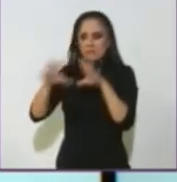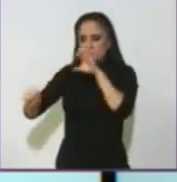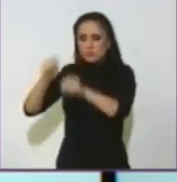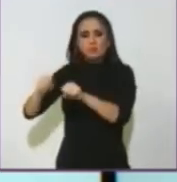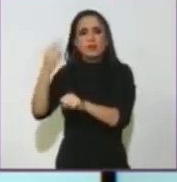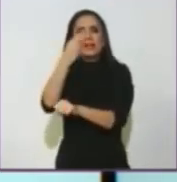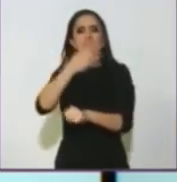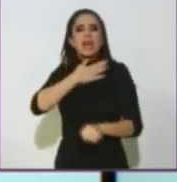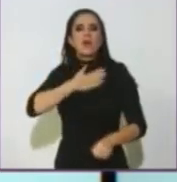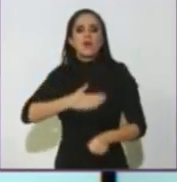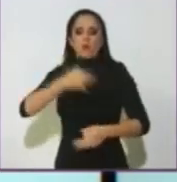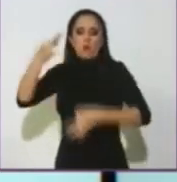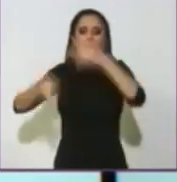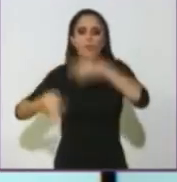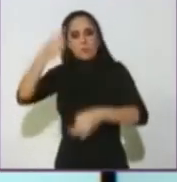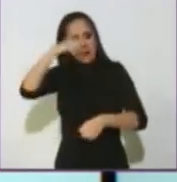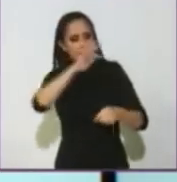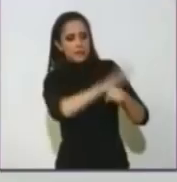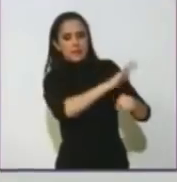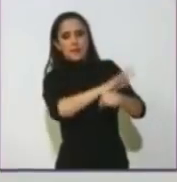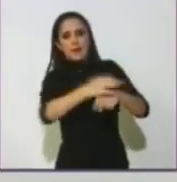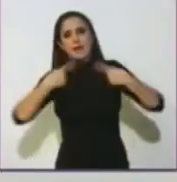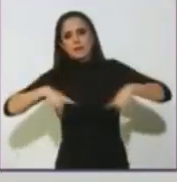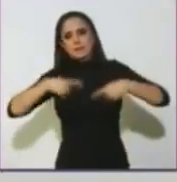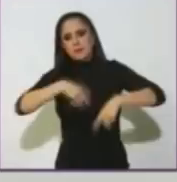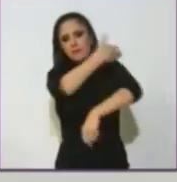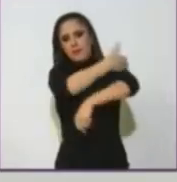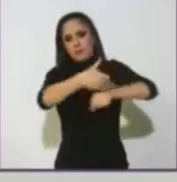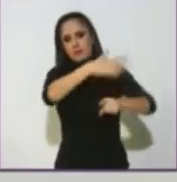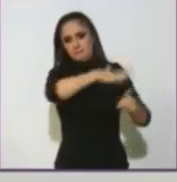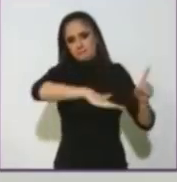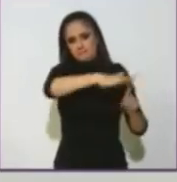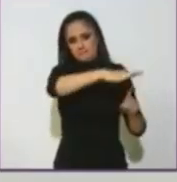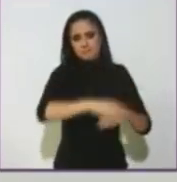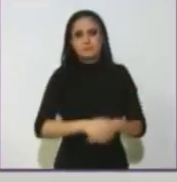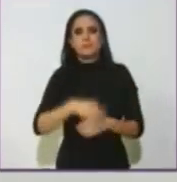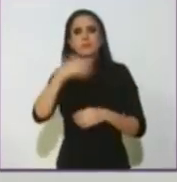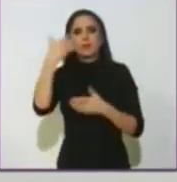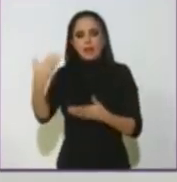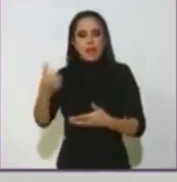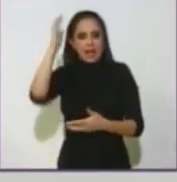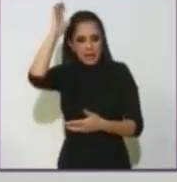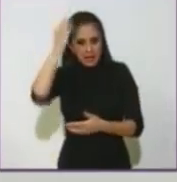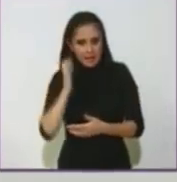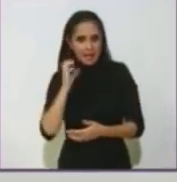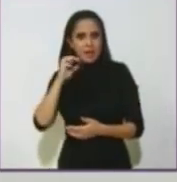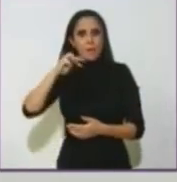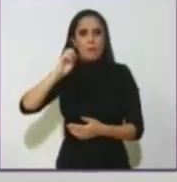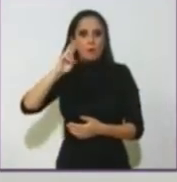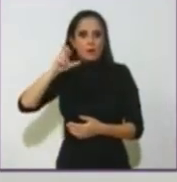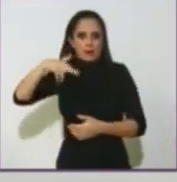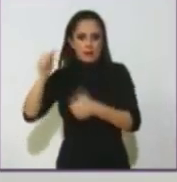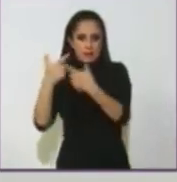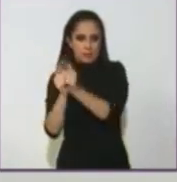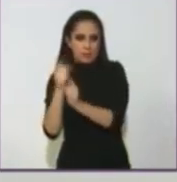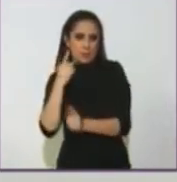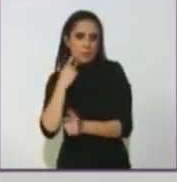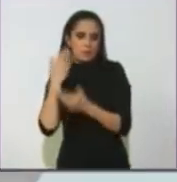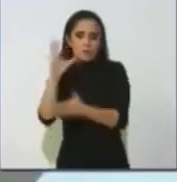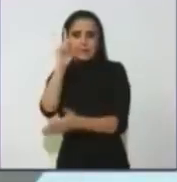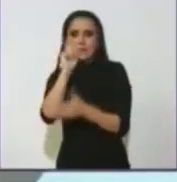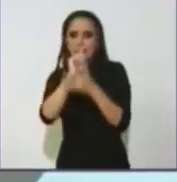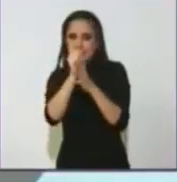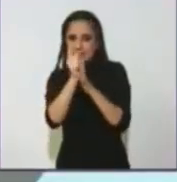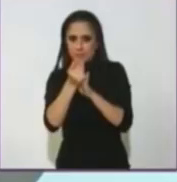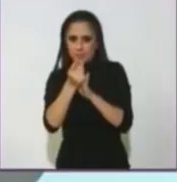justicia a las familias adelante claudia sheinbaum candidatura en común juntos haremos historia delante claudio hasta 30 segundos